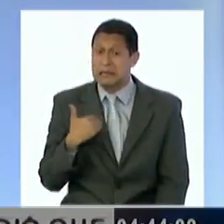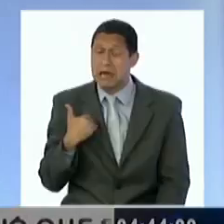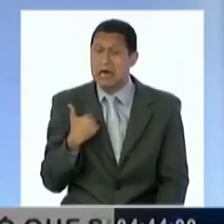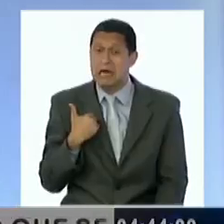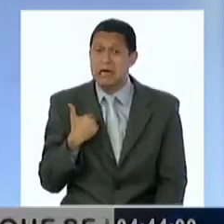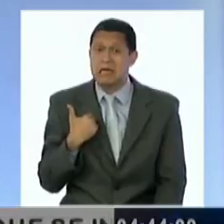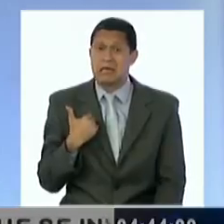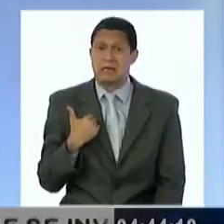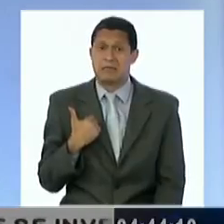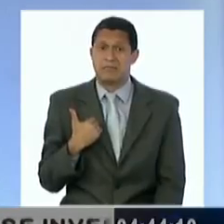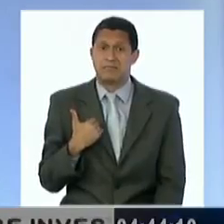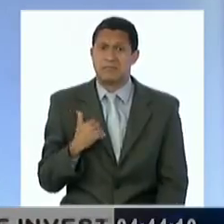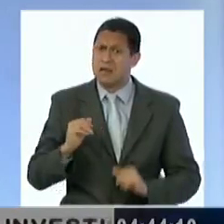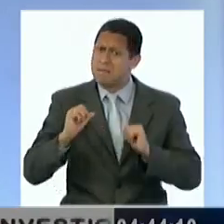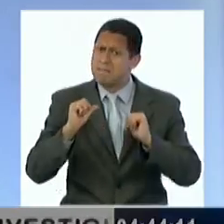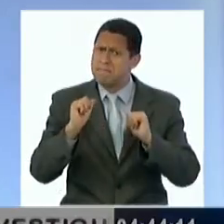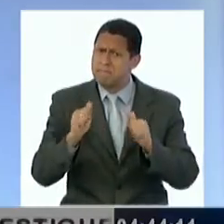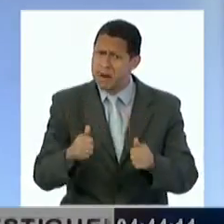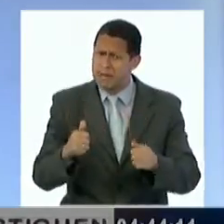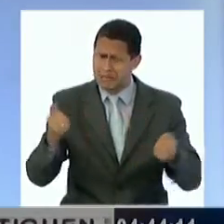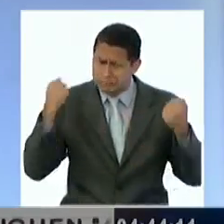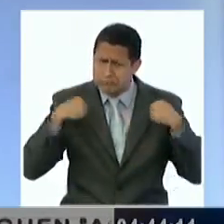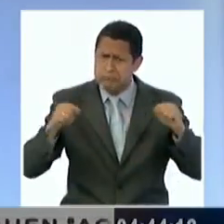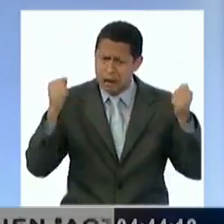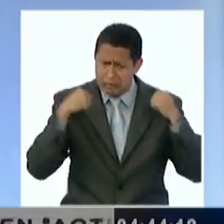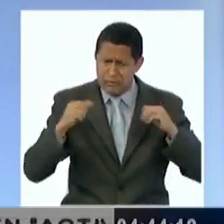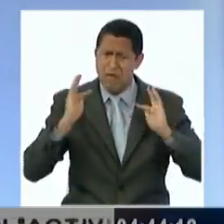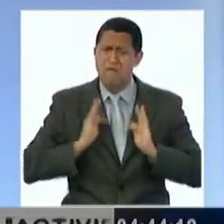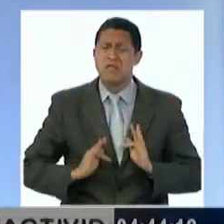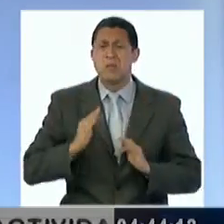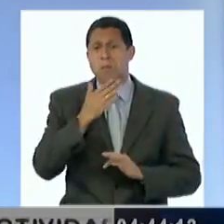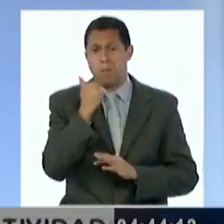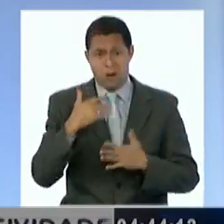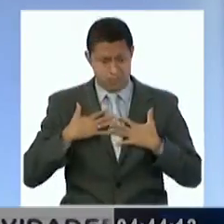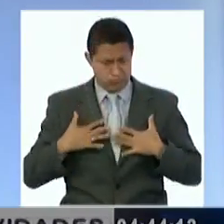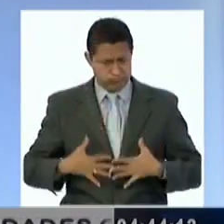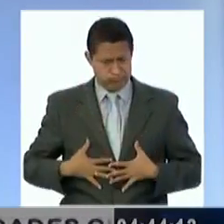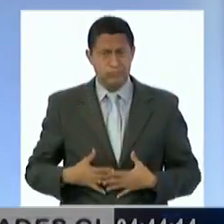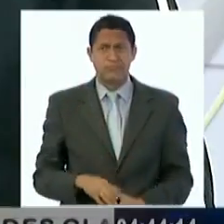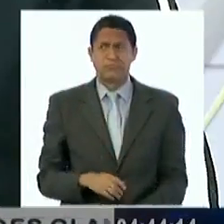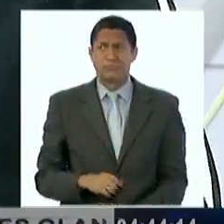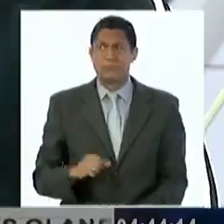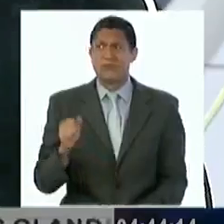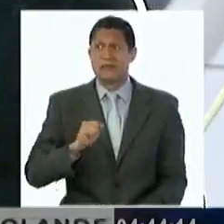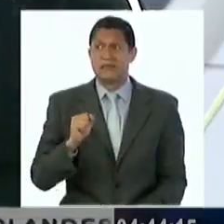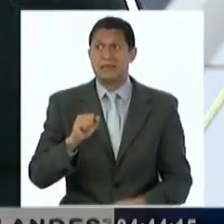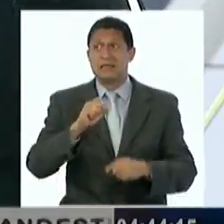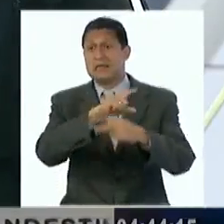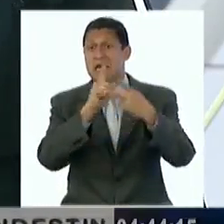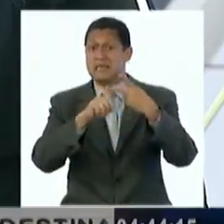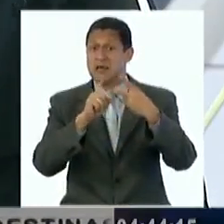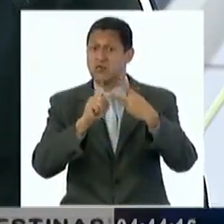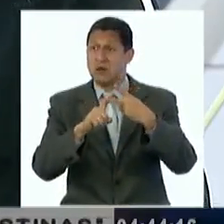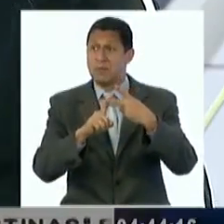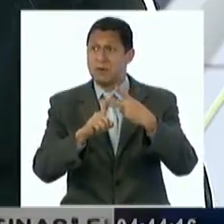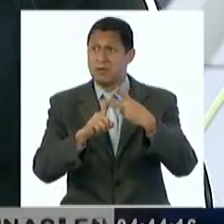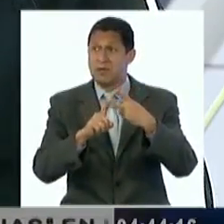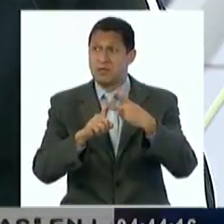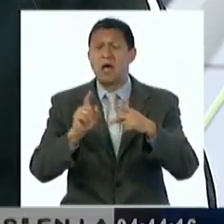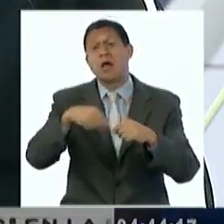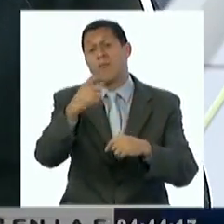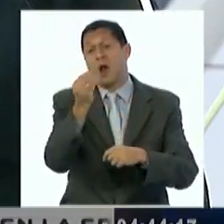de emprender en el entrenamiento físico para mejorar sus condiciones bueno de hecho es la segunda clave la realidad después de la